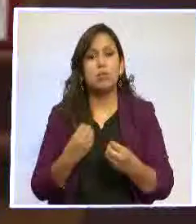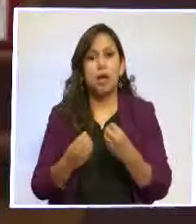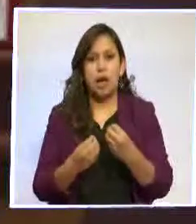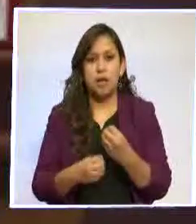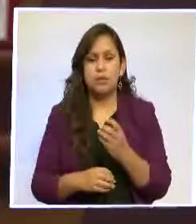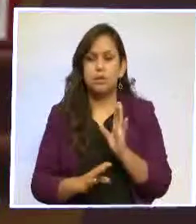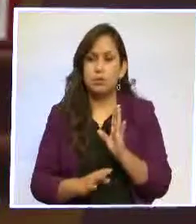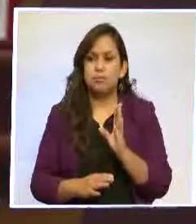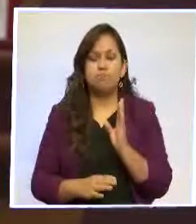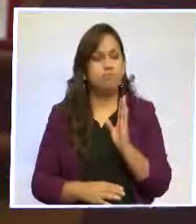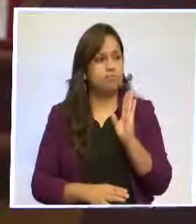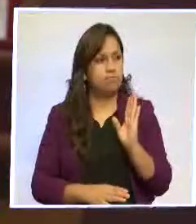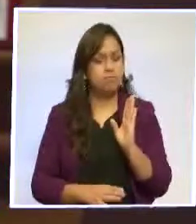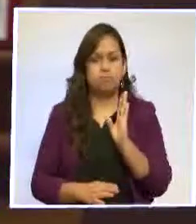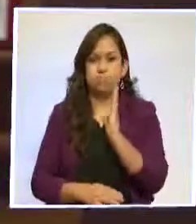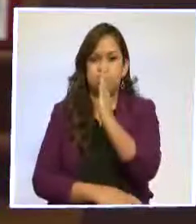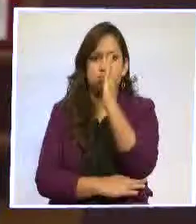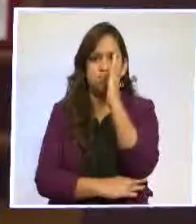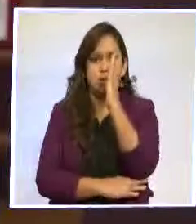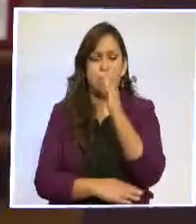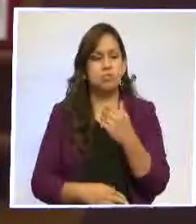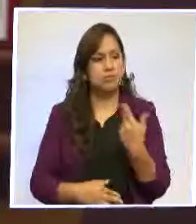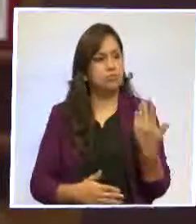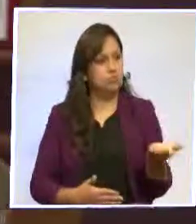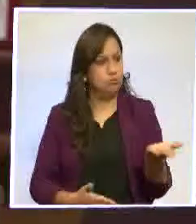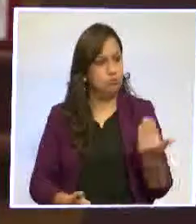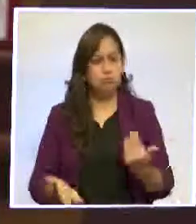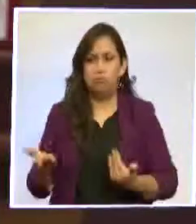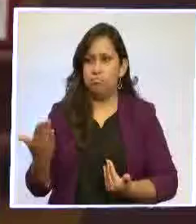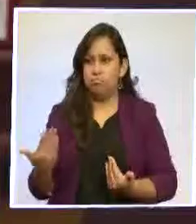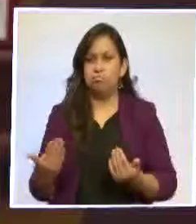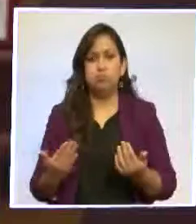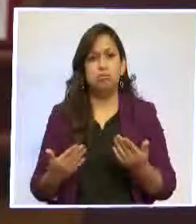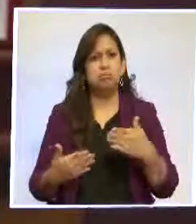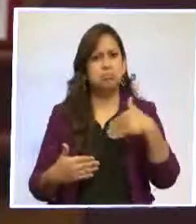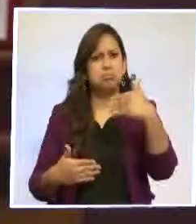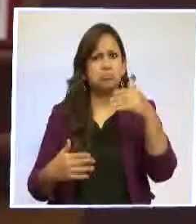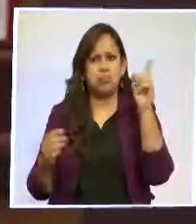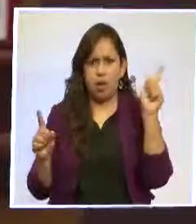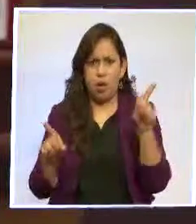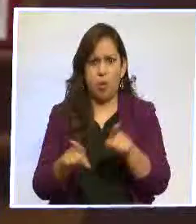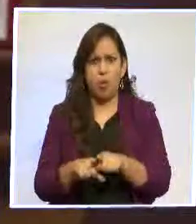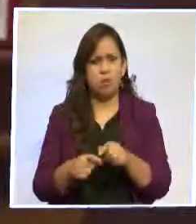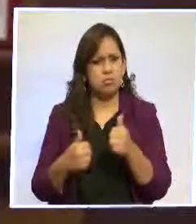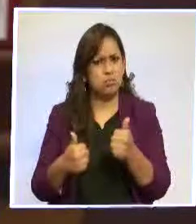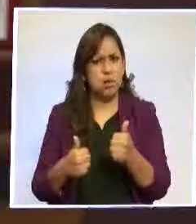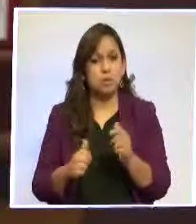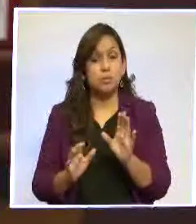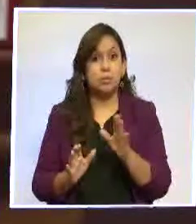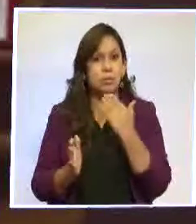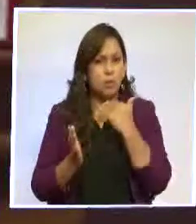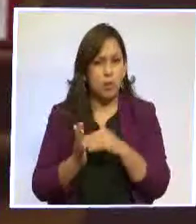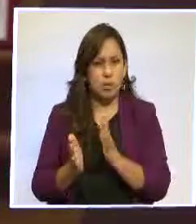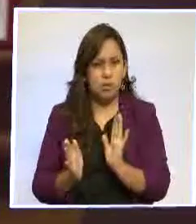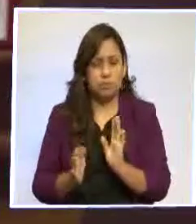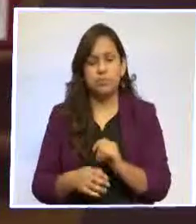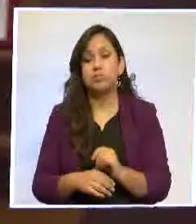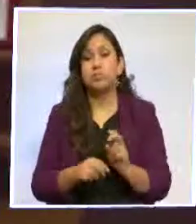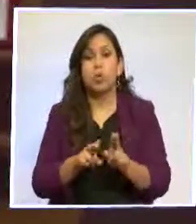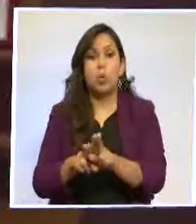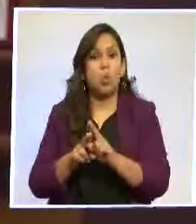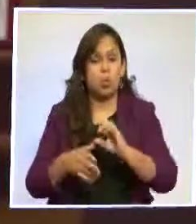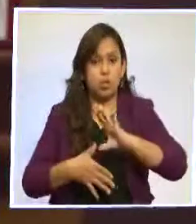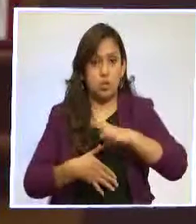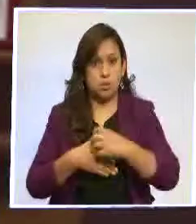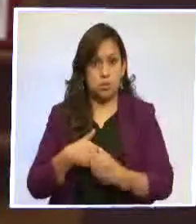acuerdo de frontera entre los dos países. Si uno ve esto en un contexto mucho más general, por ejemplo, el caso de UNASUR. UNASUR